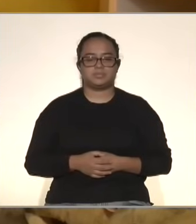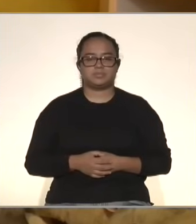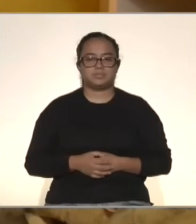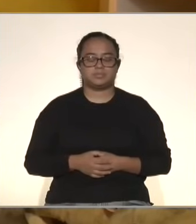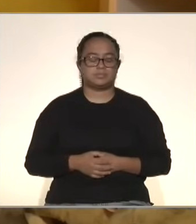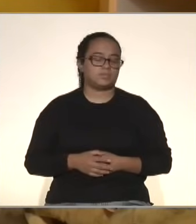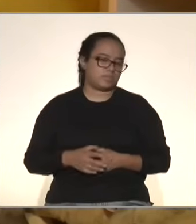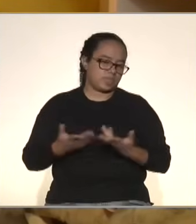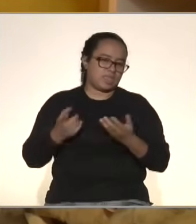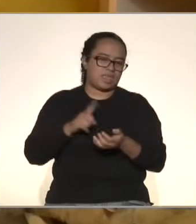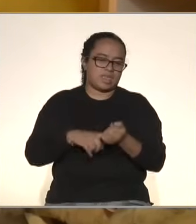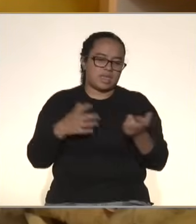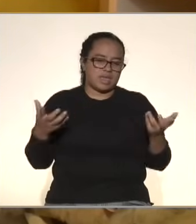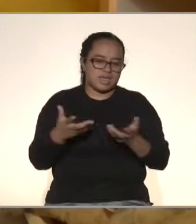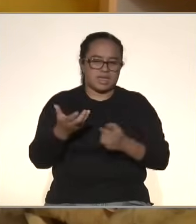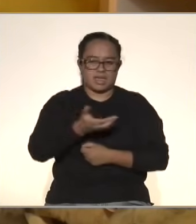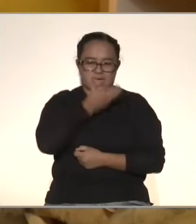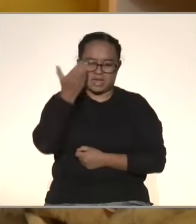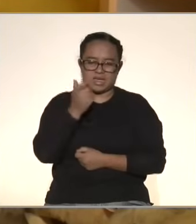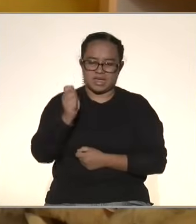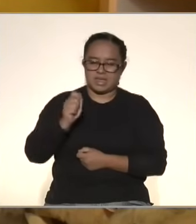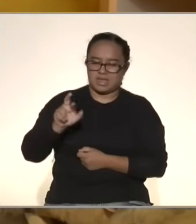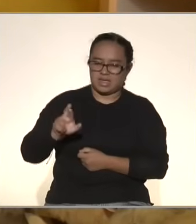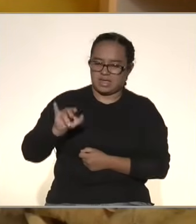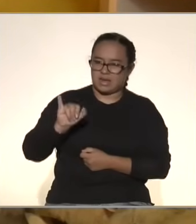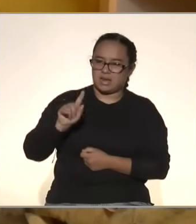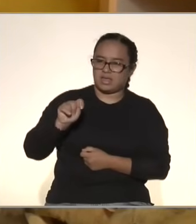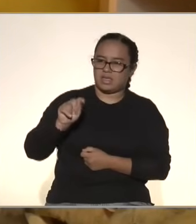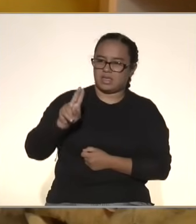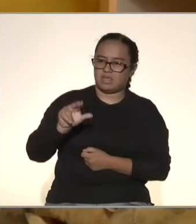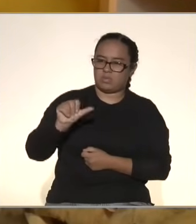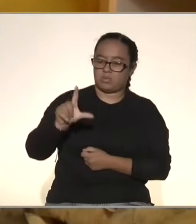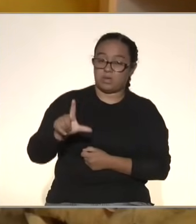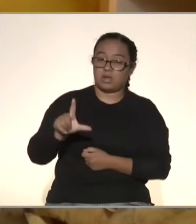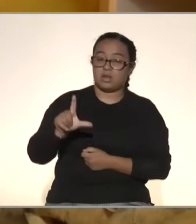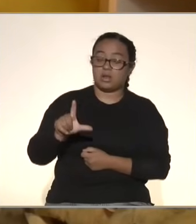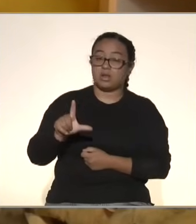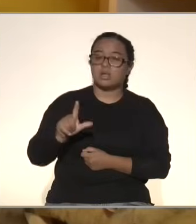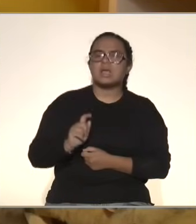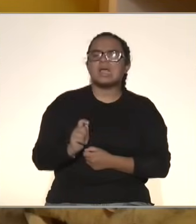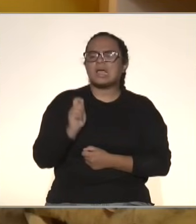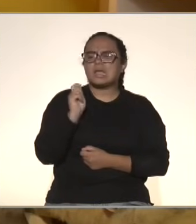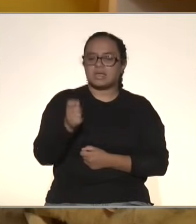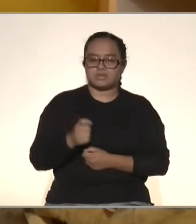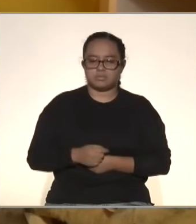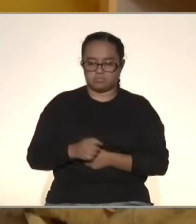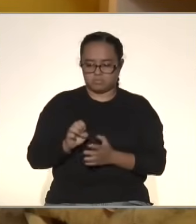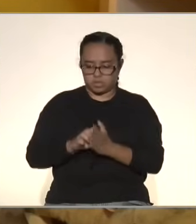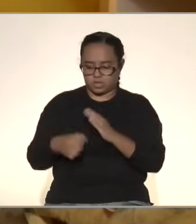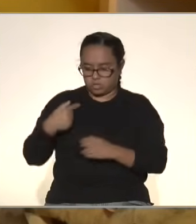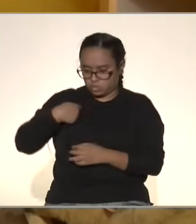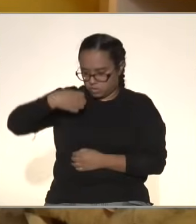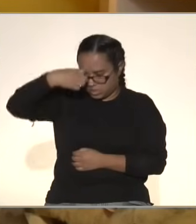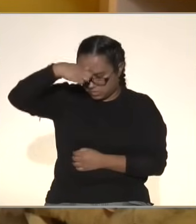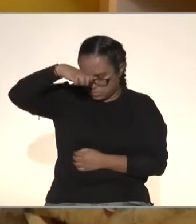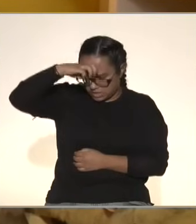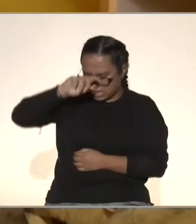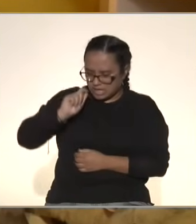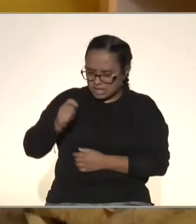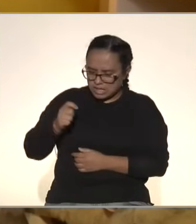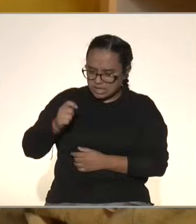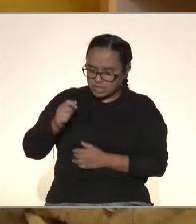Los rituales son las experiencias que tomamos con